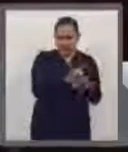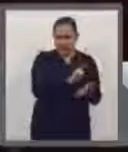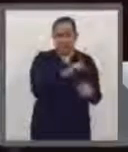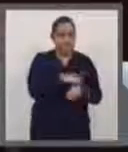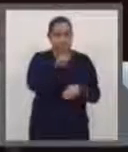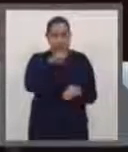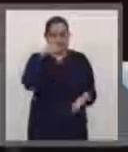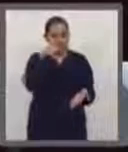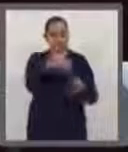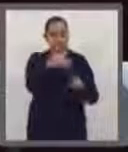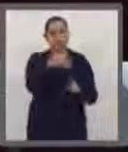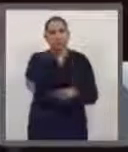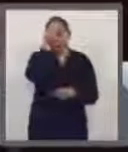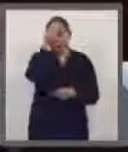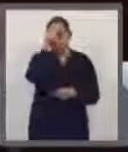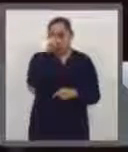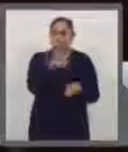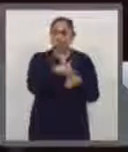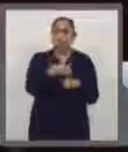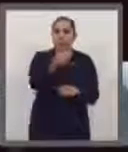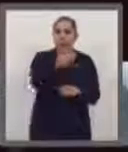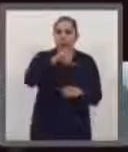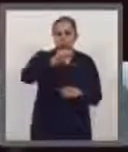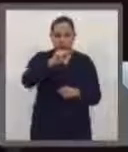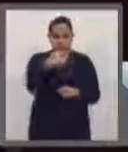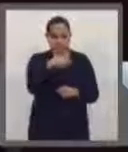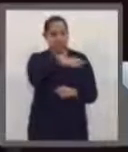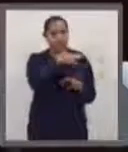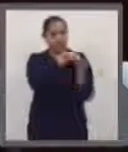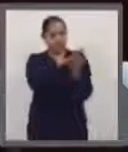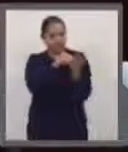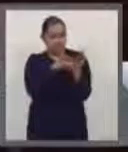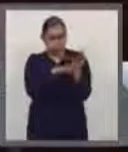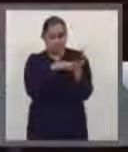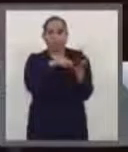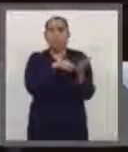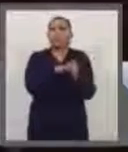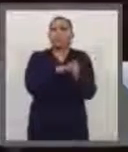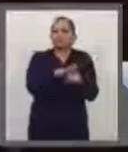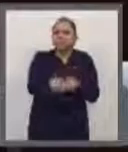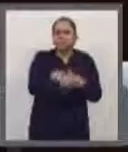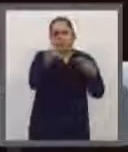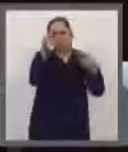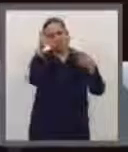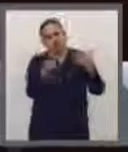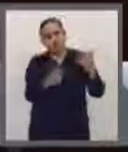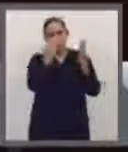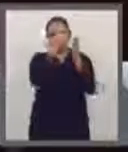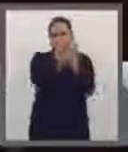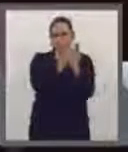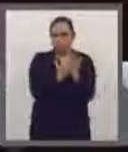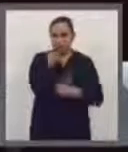número 286, por el que se establecen los lineamientos, las normas y